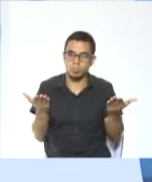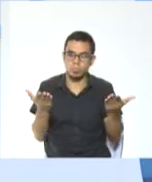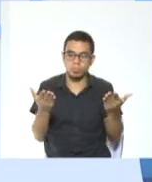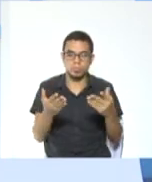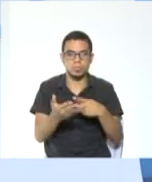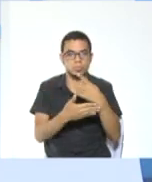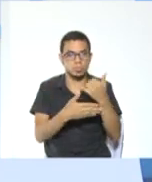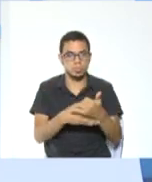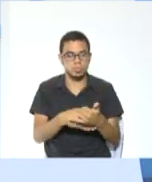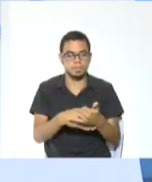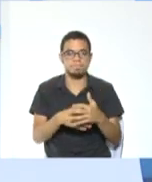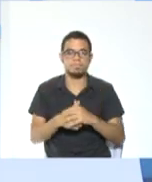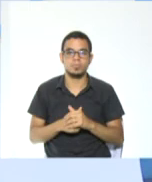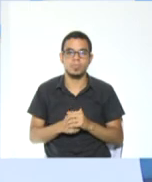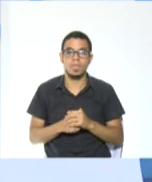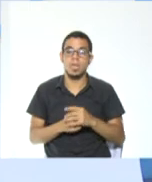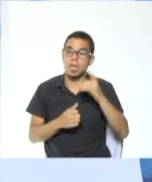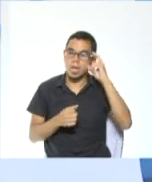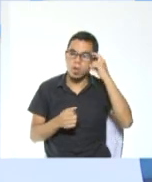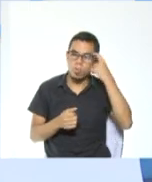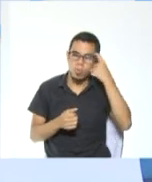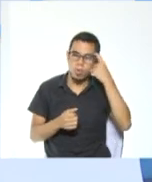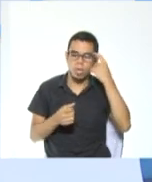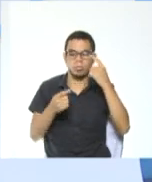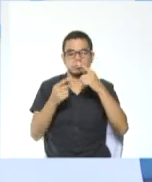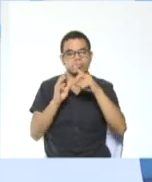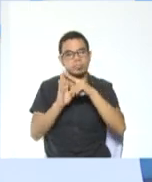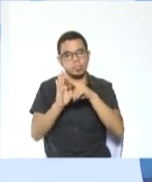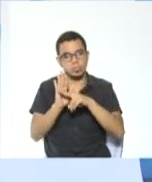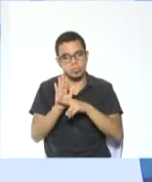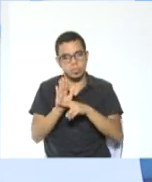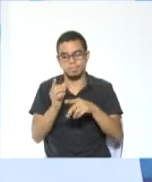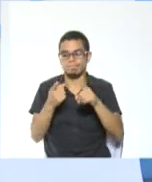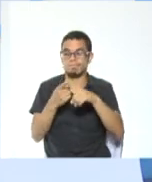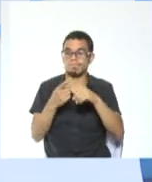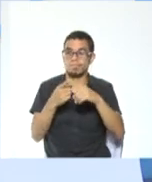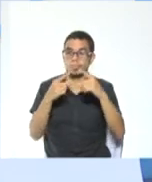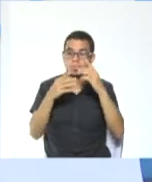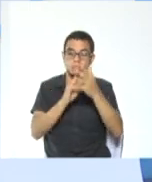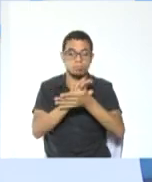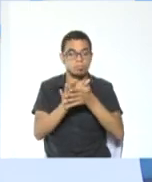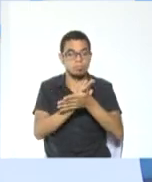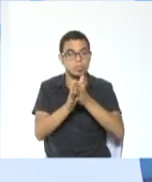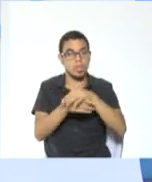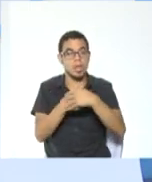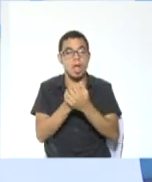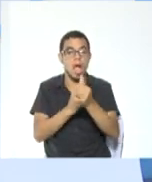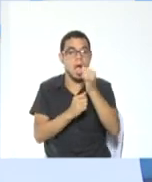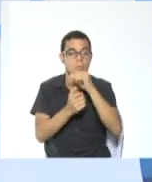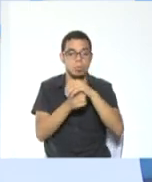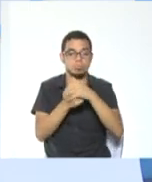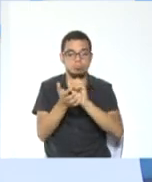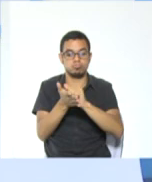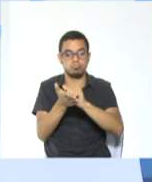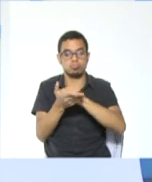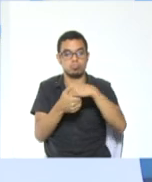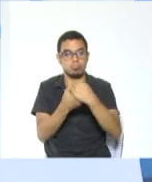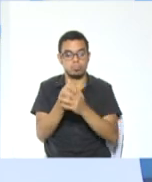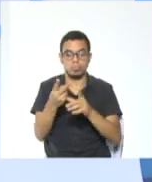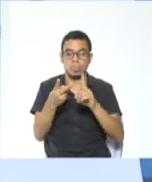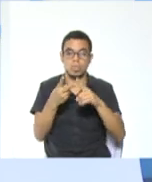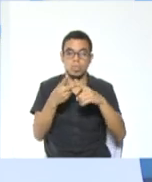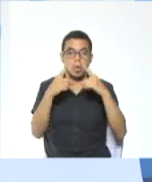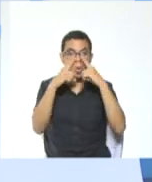necesario que recordemos todas las medidas de bioseguridad. El lavado frecuentemente de nuestras manos con agua y jabón, el uso correcto